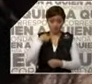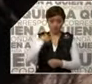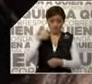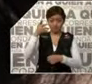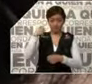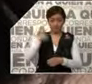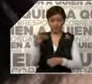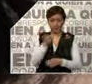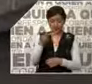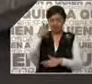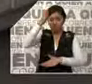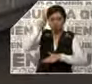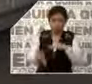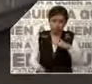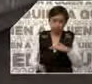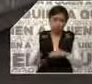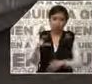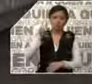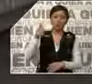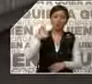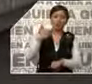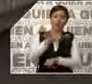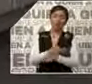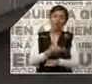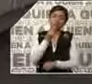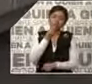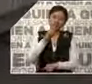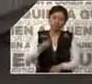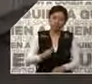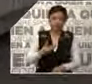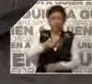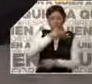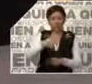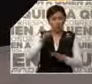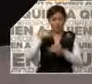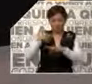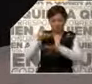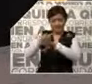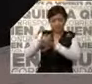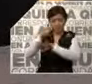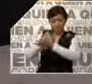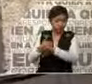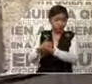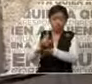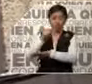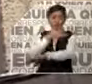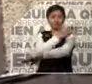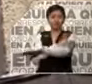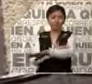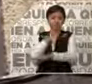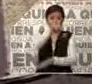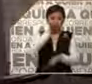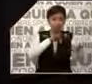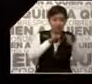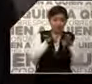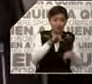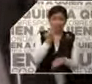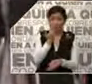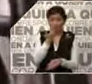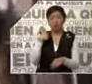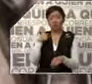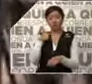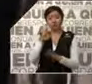ya fue tarde y ya no hubo más que amputar la pierna completa. Desde entonces no trabaja ni puede salir de su casa.